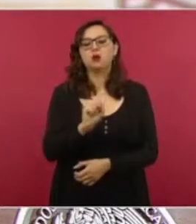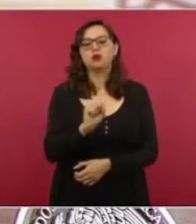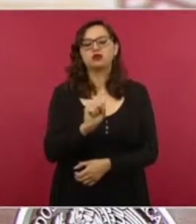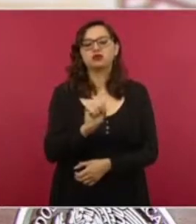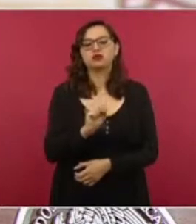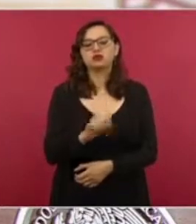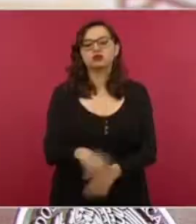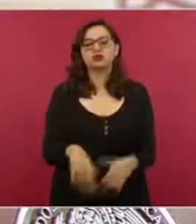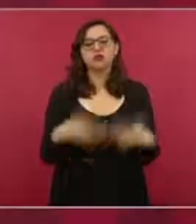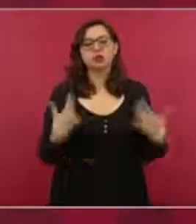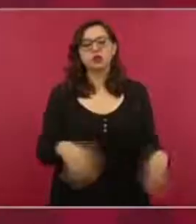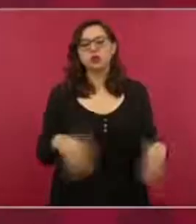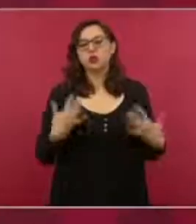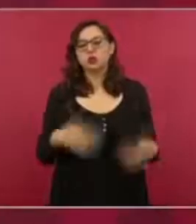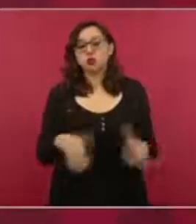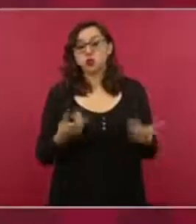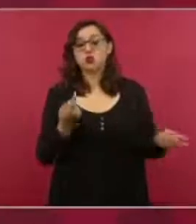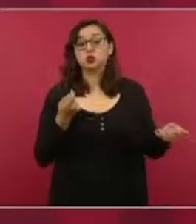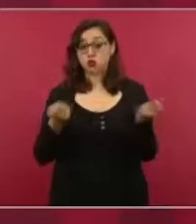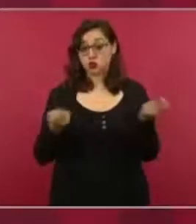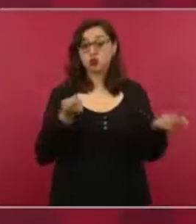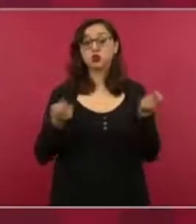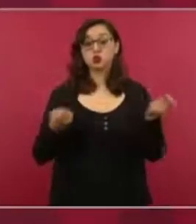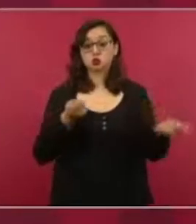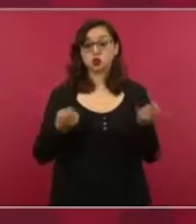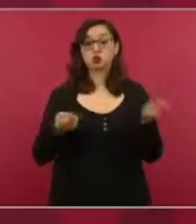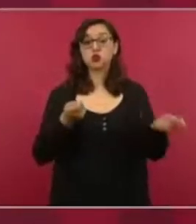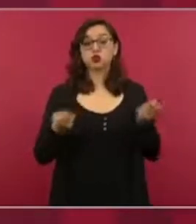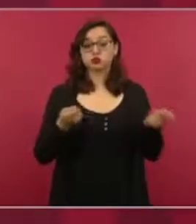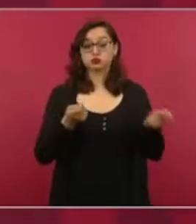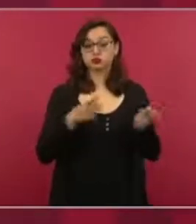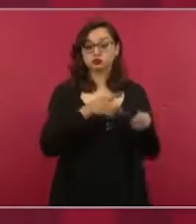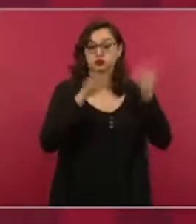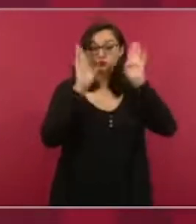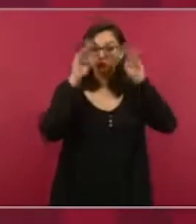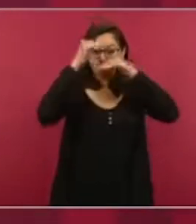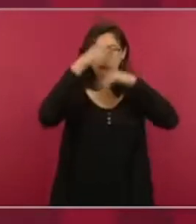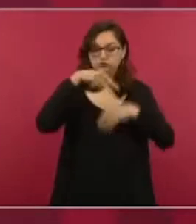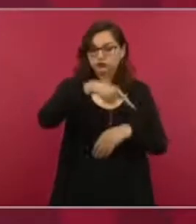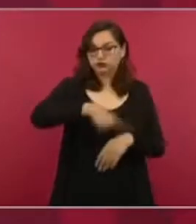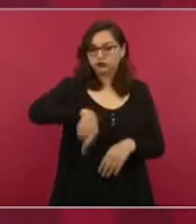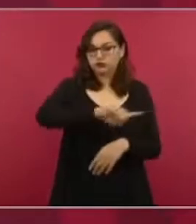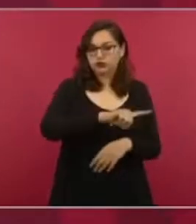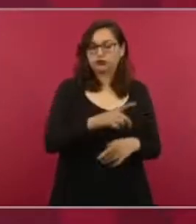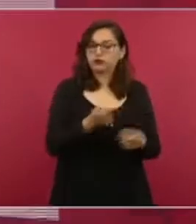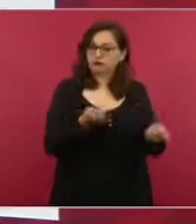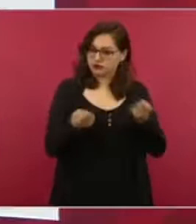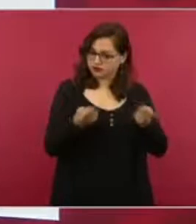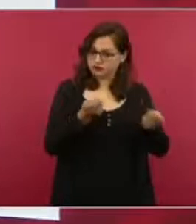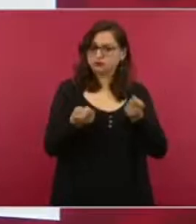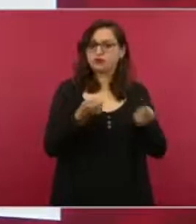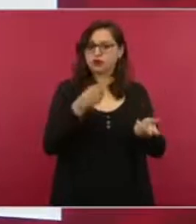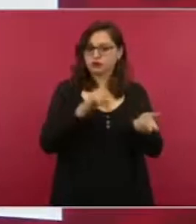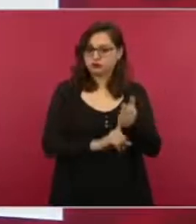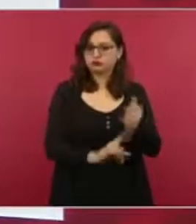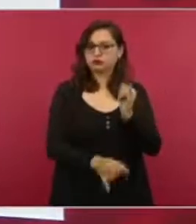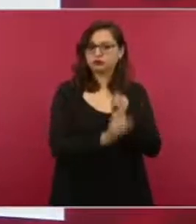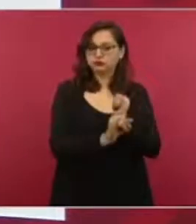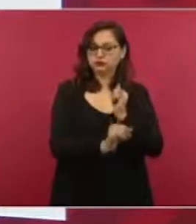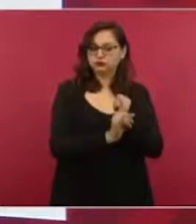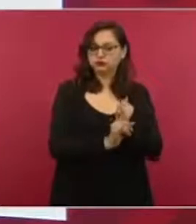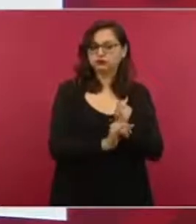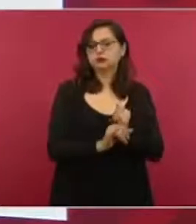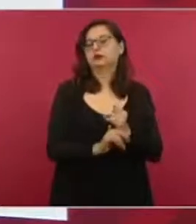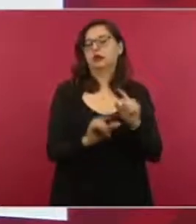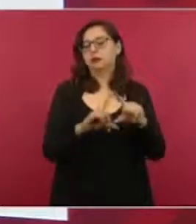y muy controladas por el conservadurismo, no solo del país, sino